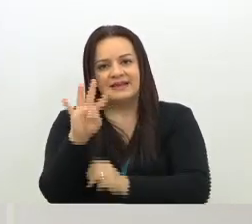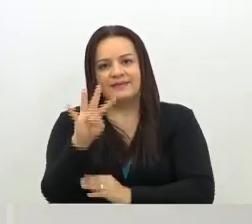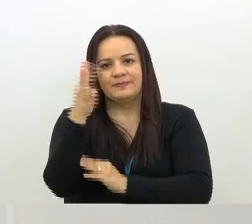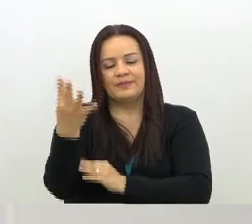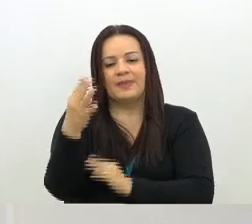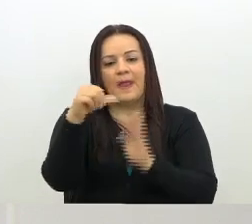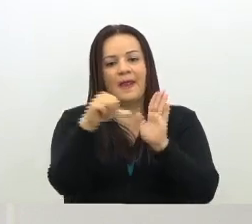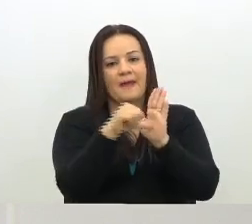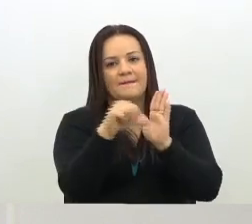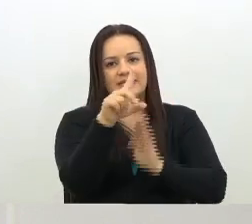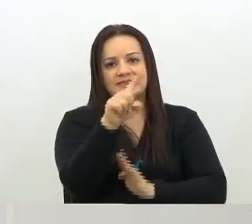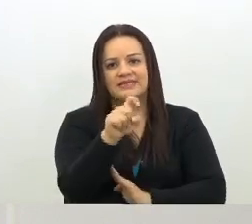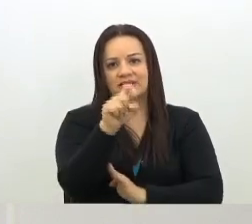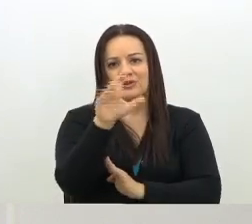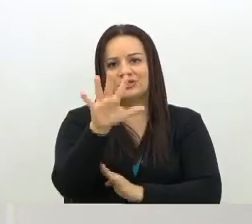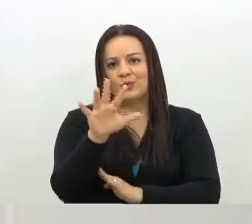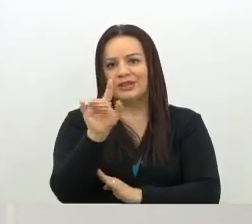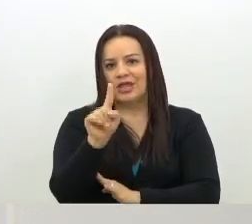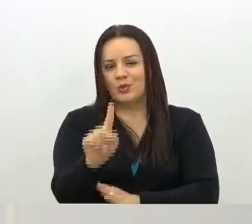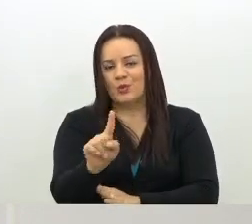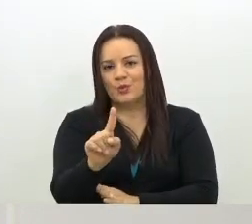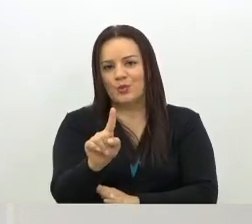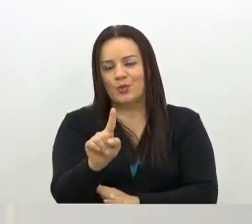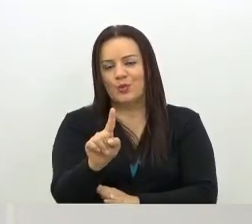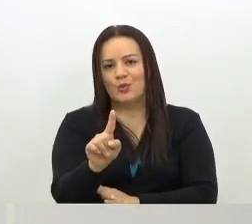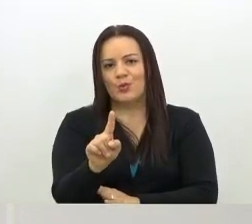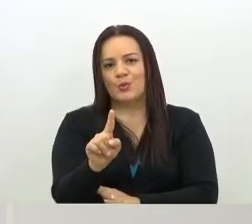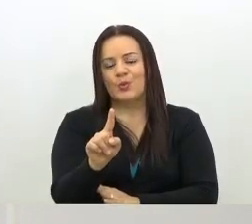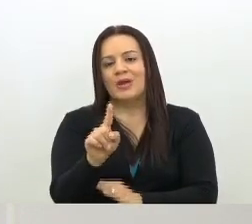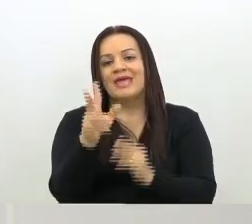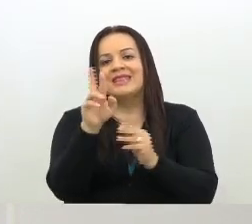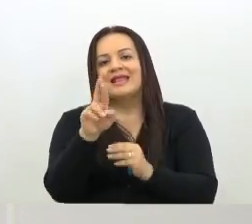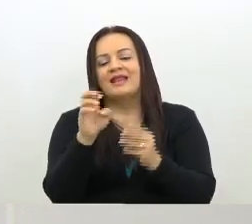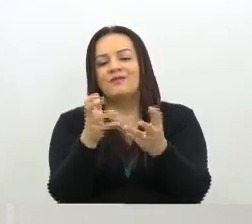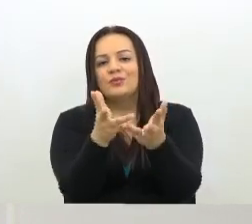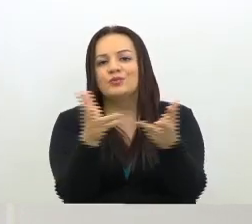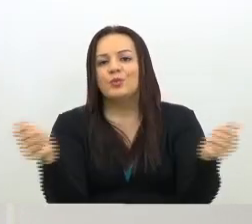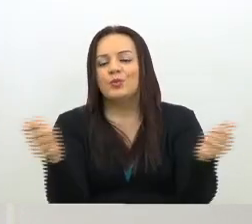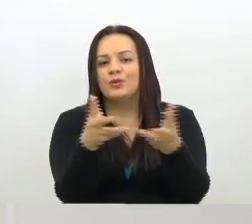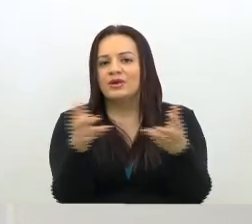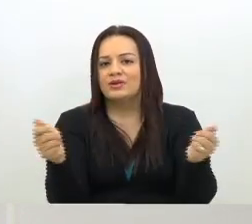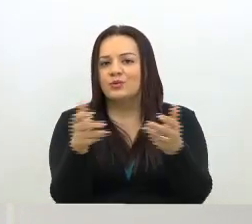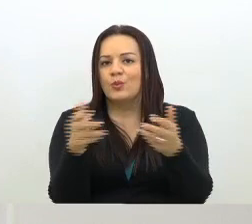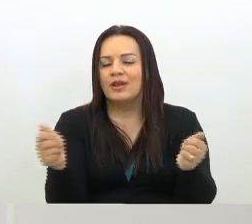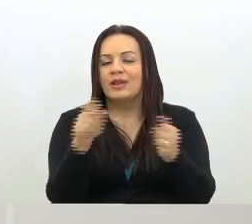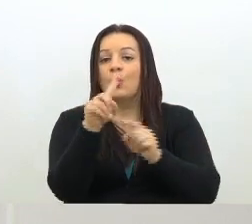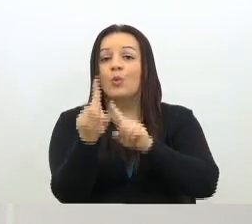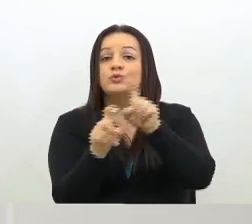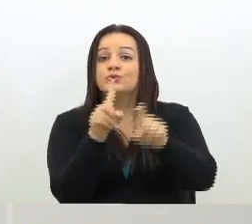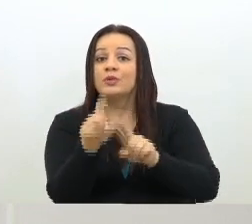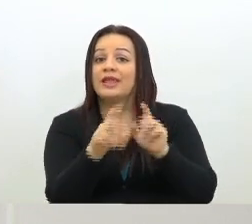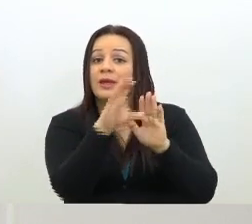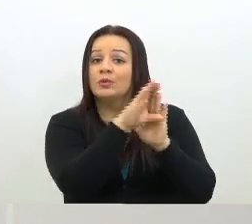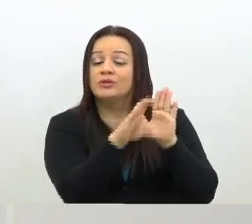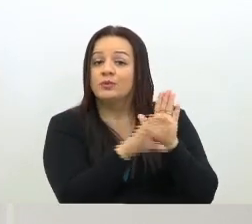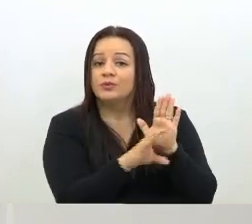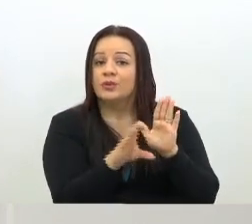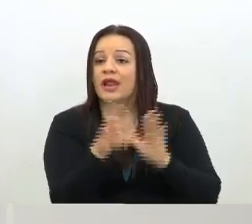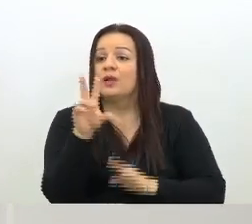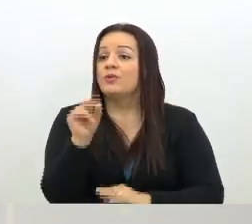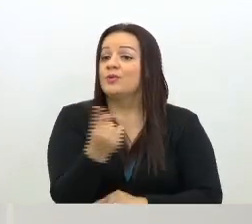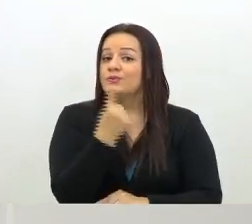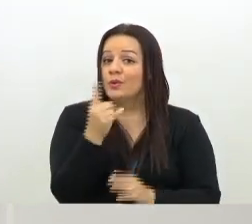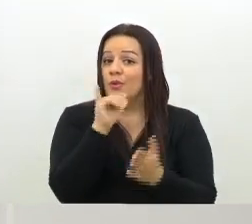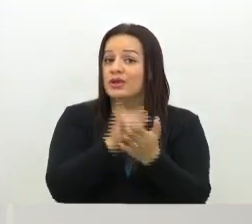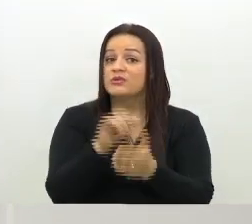página 151 de la resolución que resuelve la consulta de constitucionalidad. Y no solamente